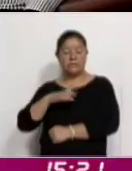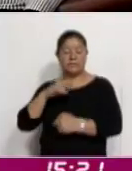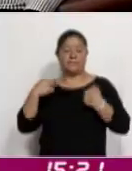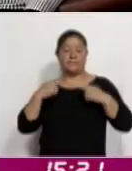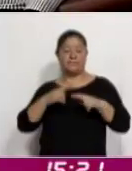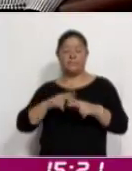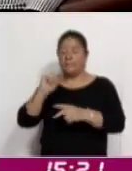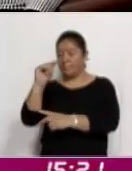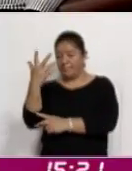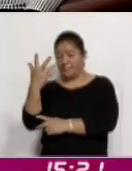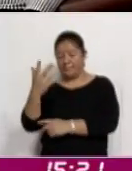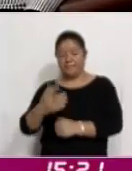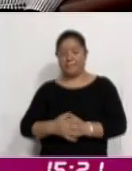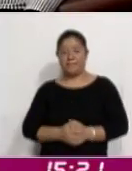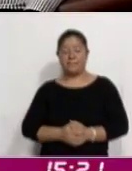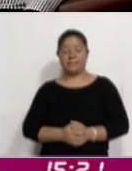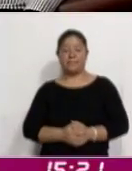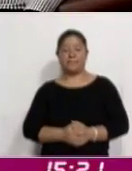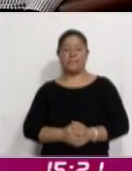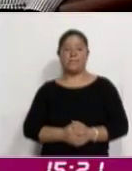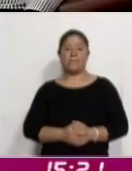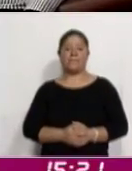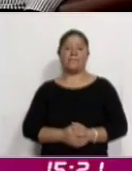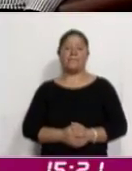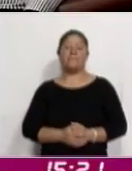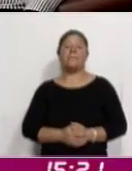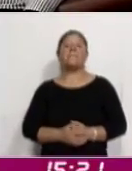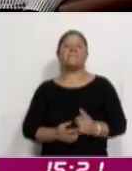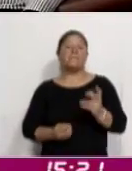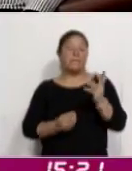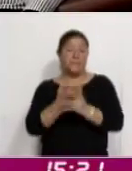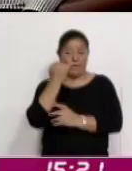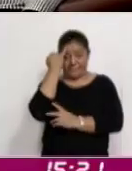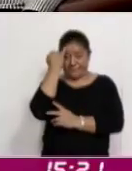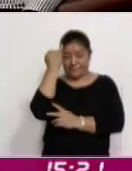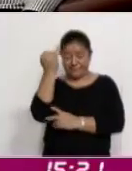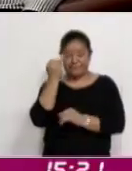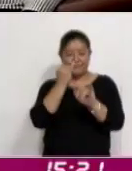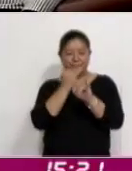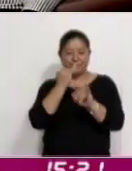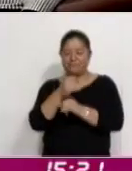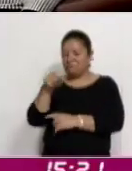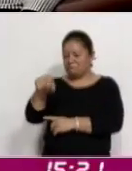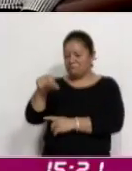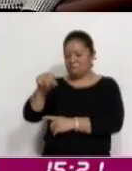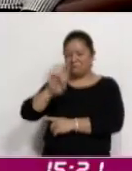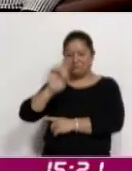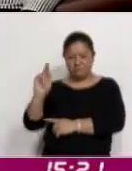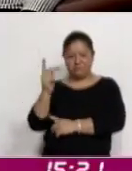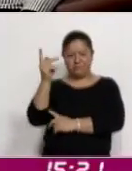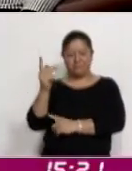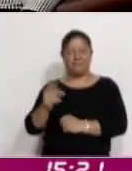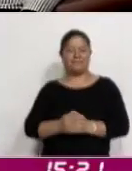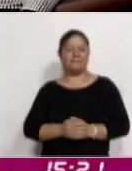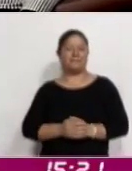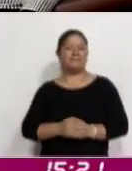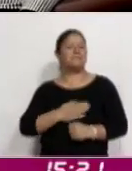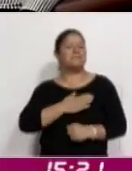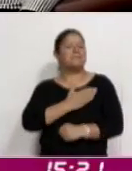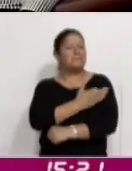Tecnologías de la Información e Innovación Digital de la misma universidad. Buenas tardes, bienvenido. Muy buenas tardes,